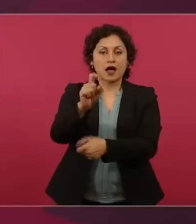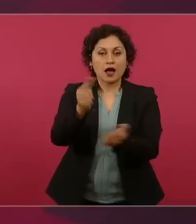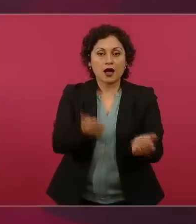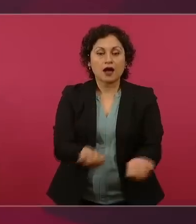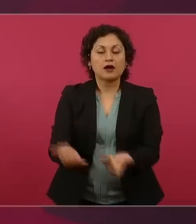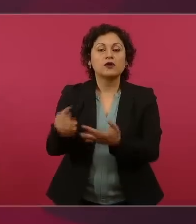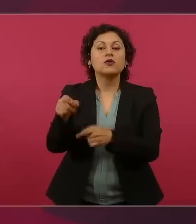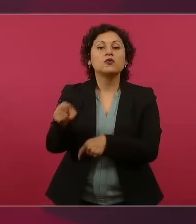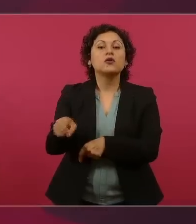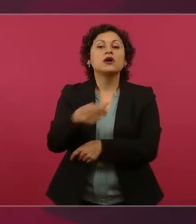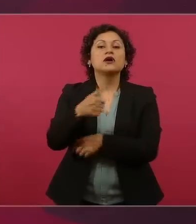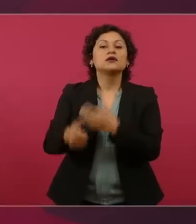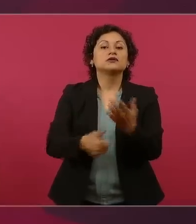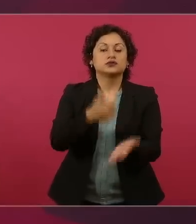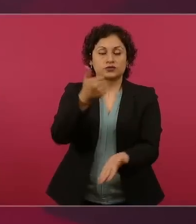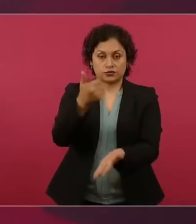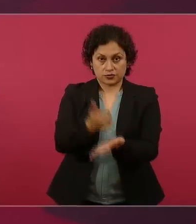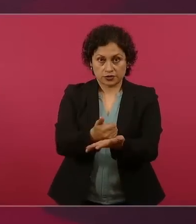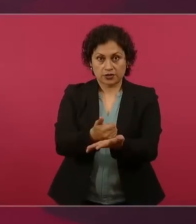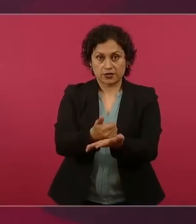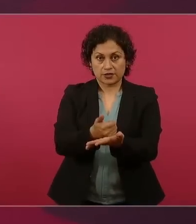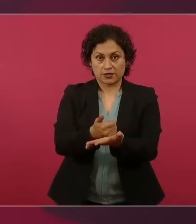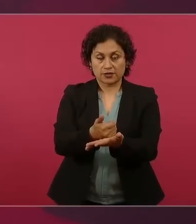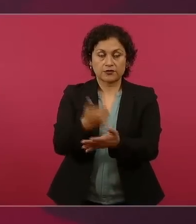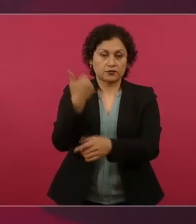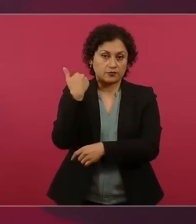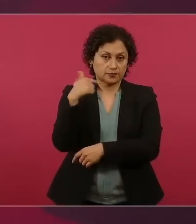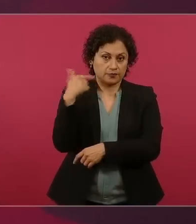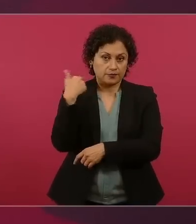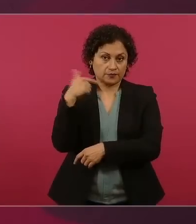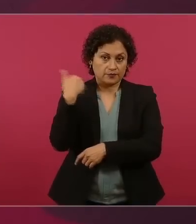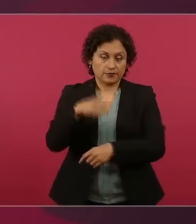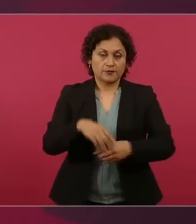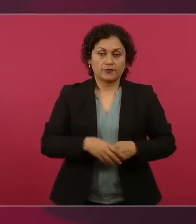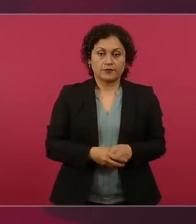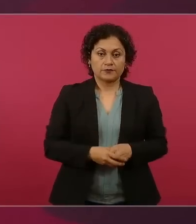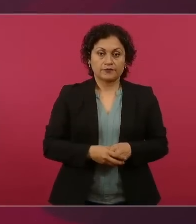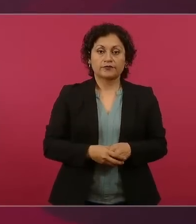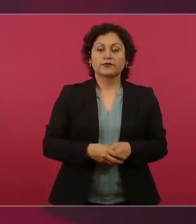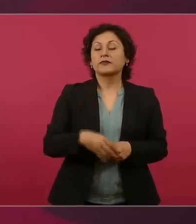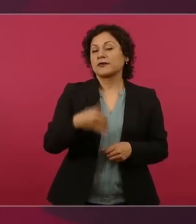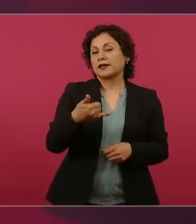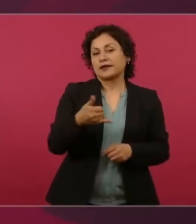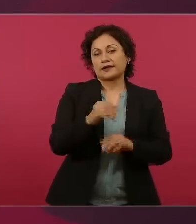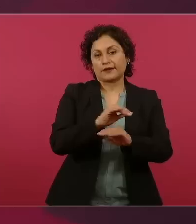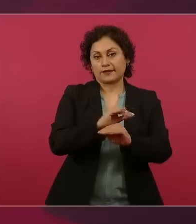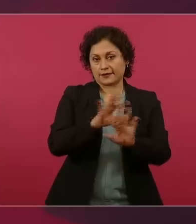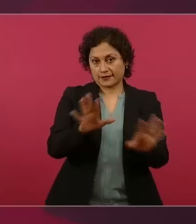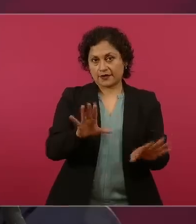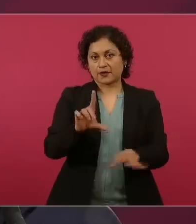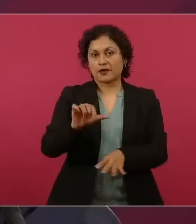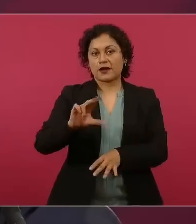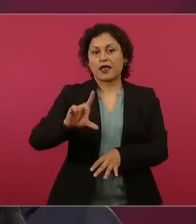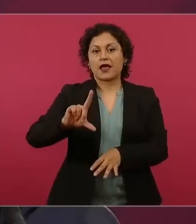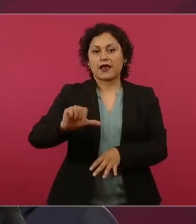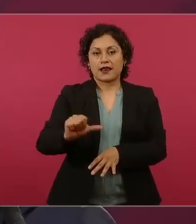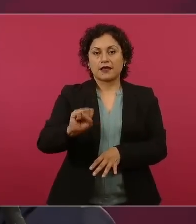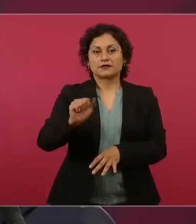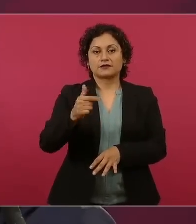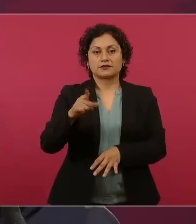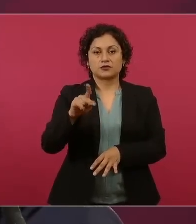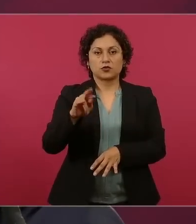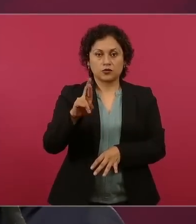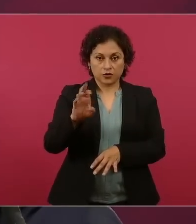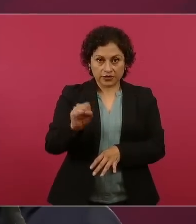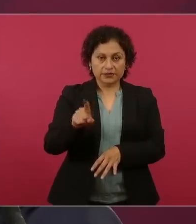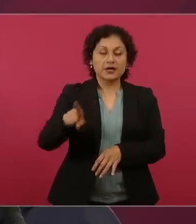la zona metropolitana de Guadalajara, y desde luego Laida Sansores, gobernadora